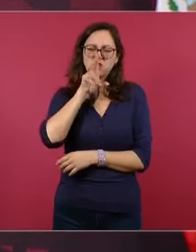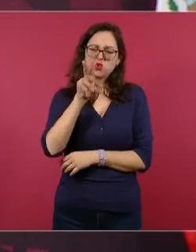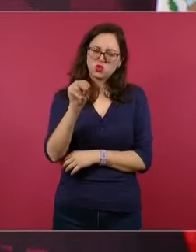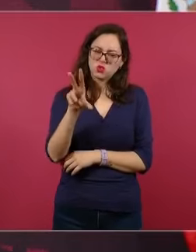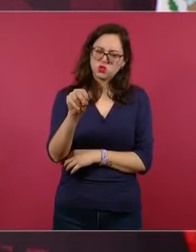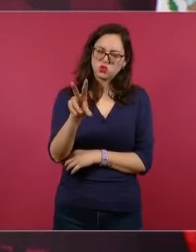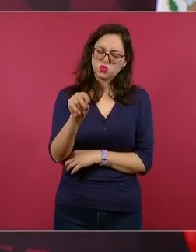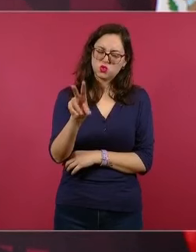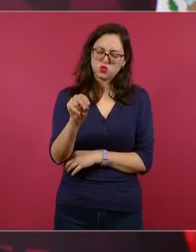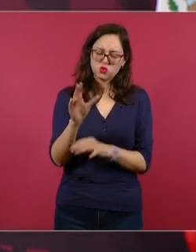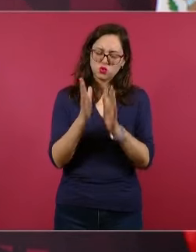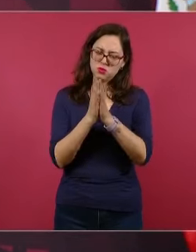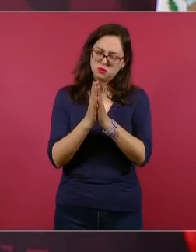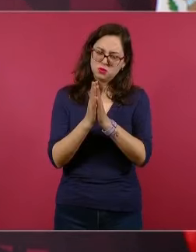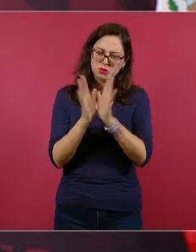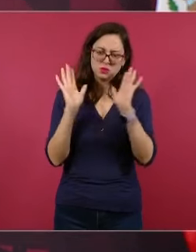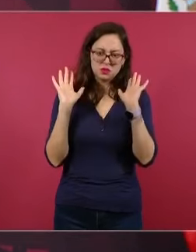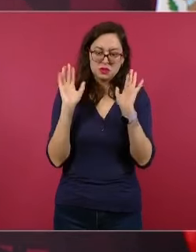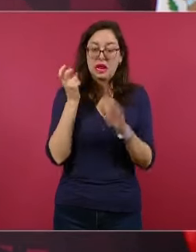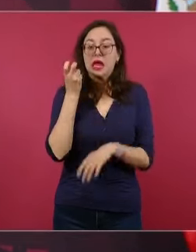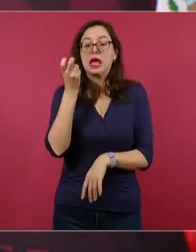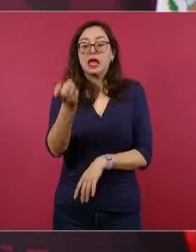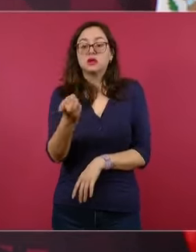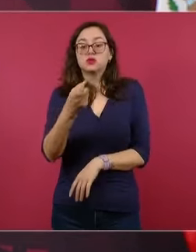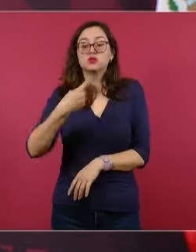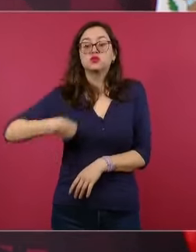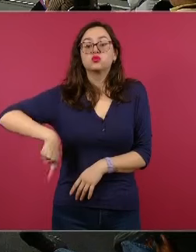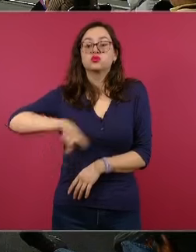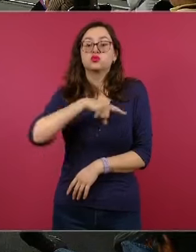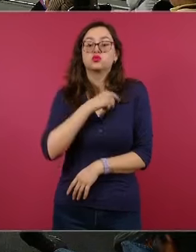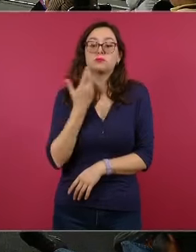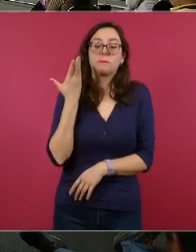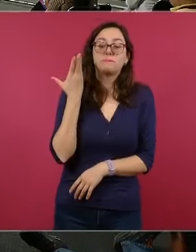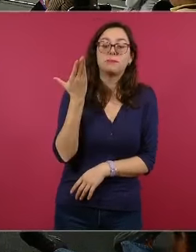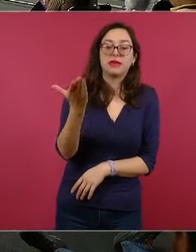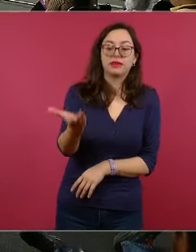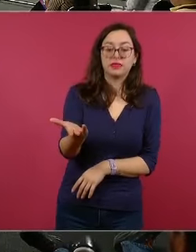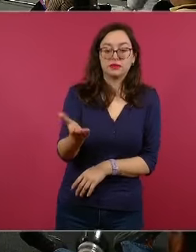violencia como método como estrategia de